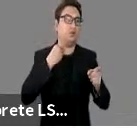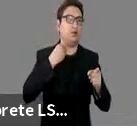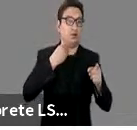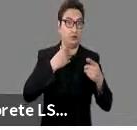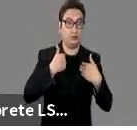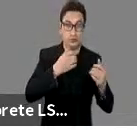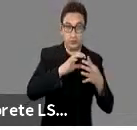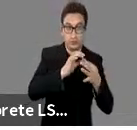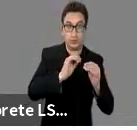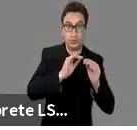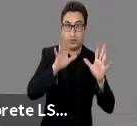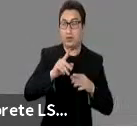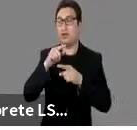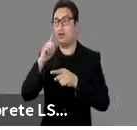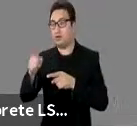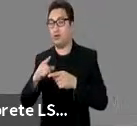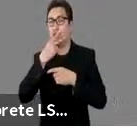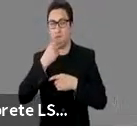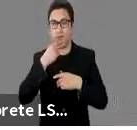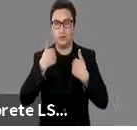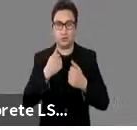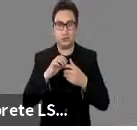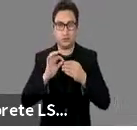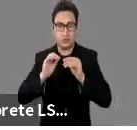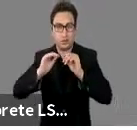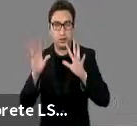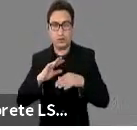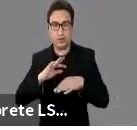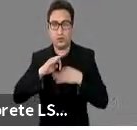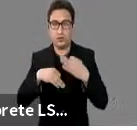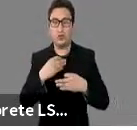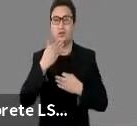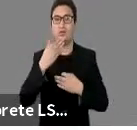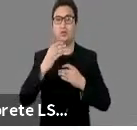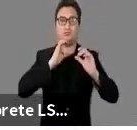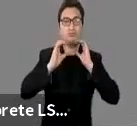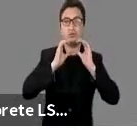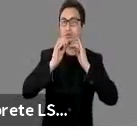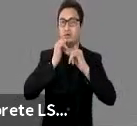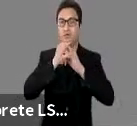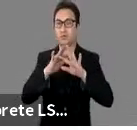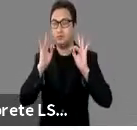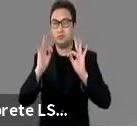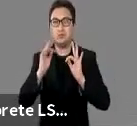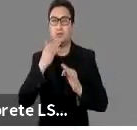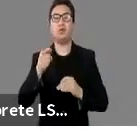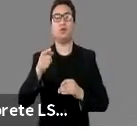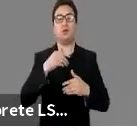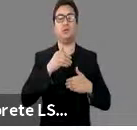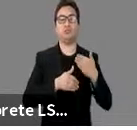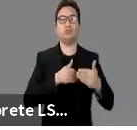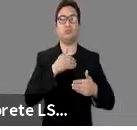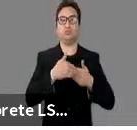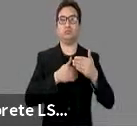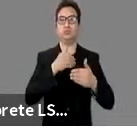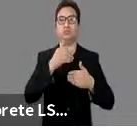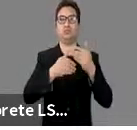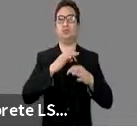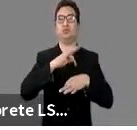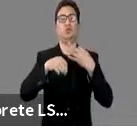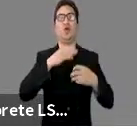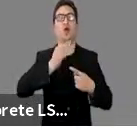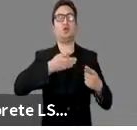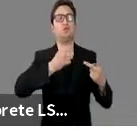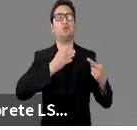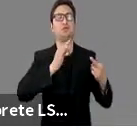entendido y habíamos podido comunicar bien la información y en todos los casos aceptó esas manifestaciones. Fue una